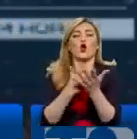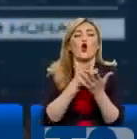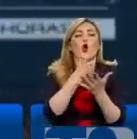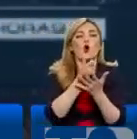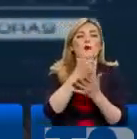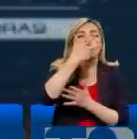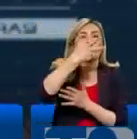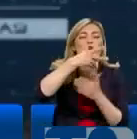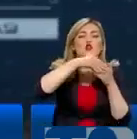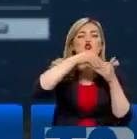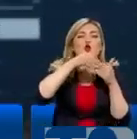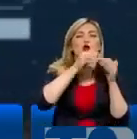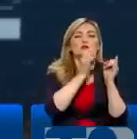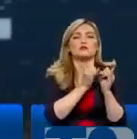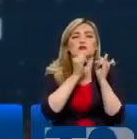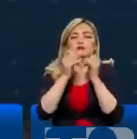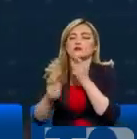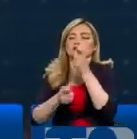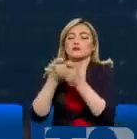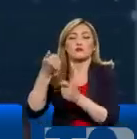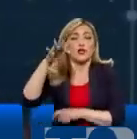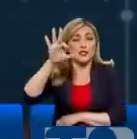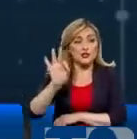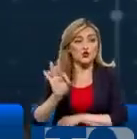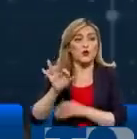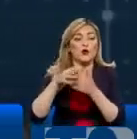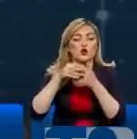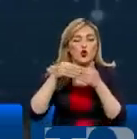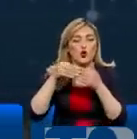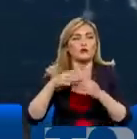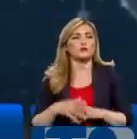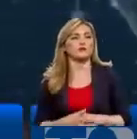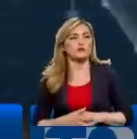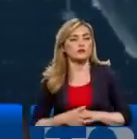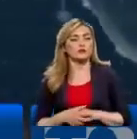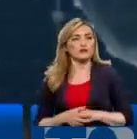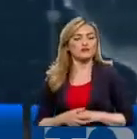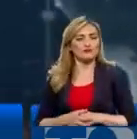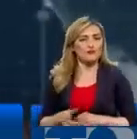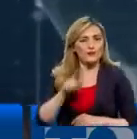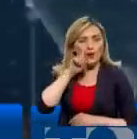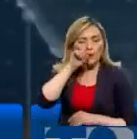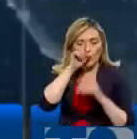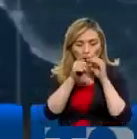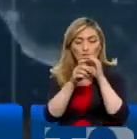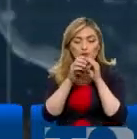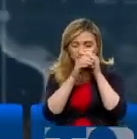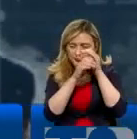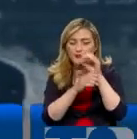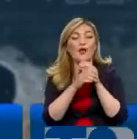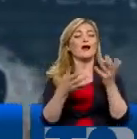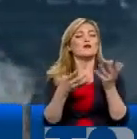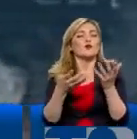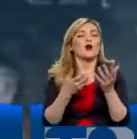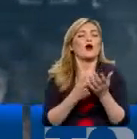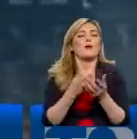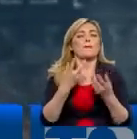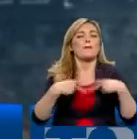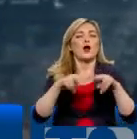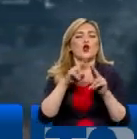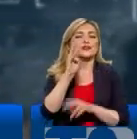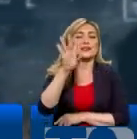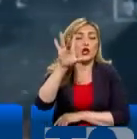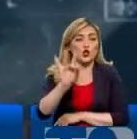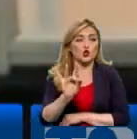por $3 cada una, pero vendieron en $19. Aseguran que incluso estas pruebas se ofrecieron en $68 a